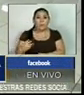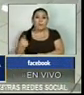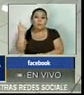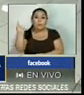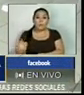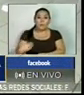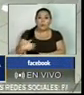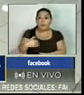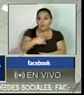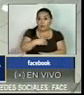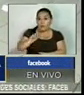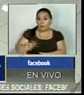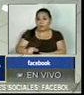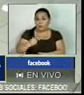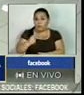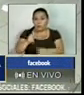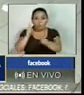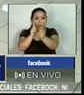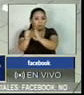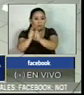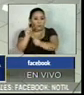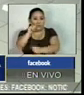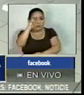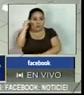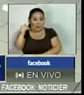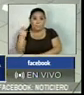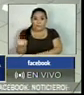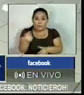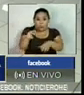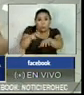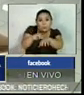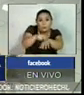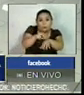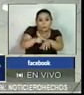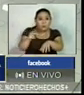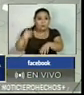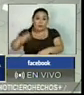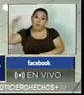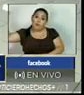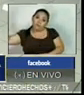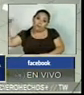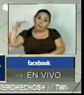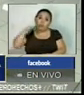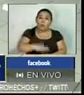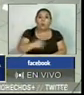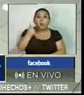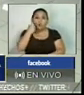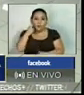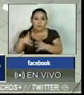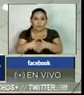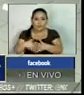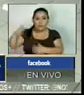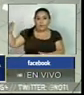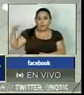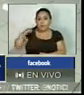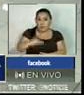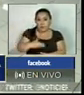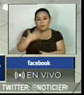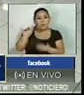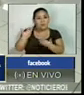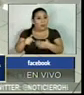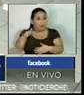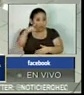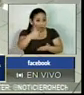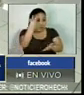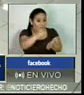Relaciones Exteriores indicó que el vuelo de guatemaltecos deportados vía aérea desde Estados Unidos que estaba ya planificado